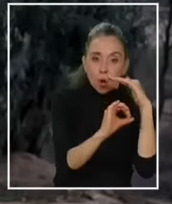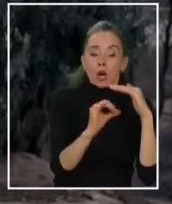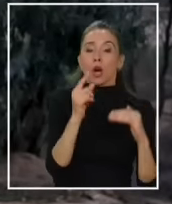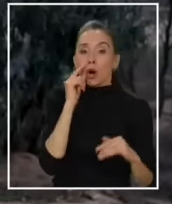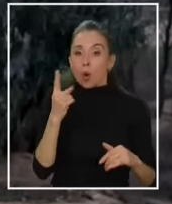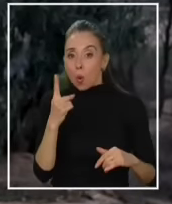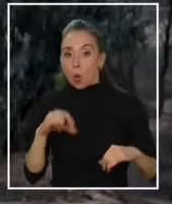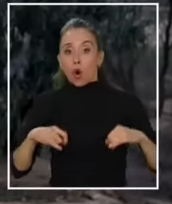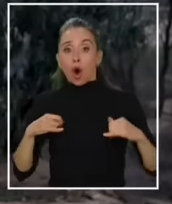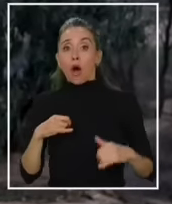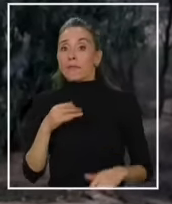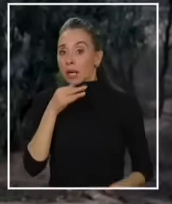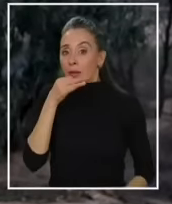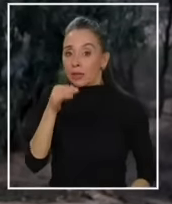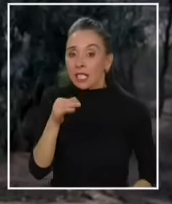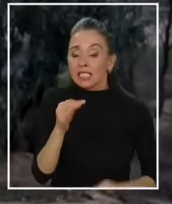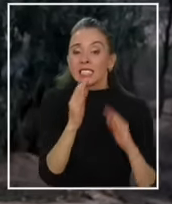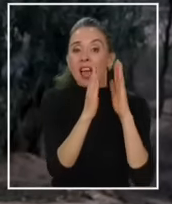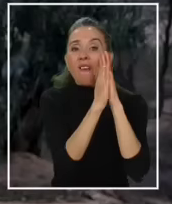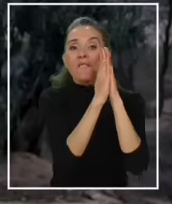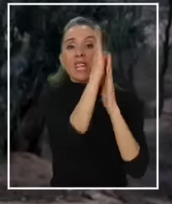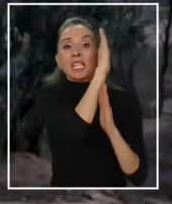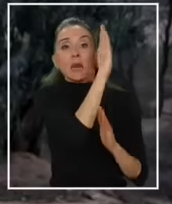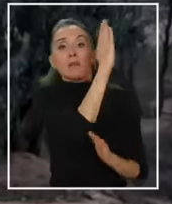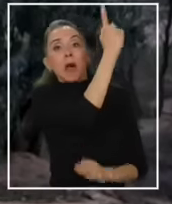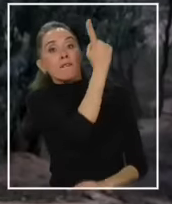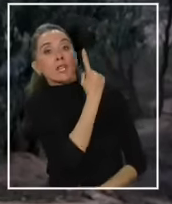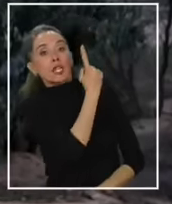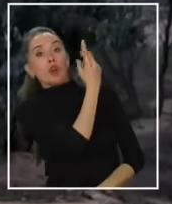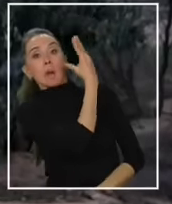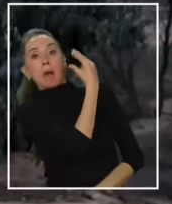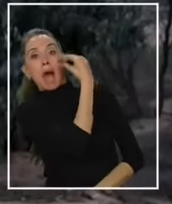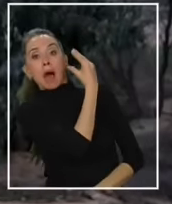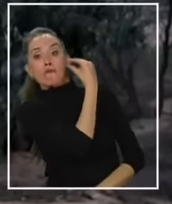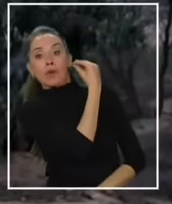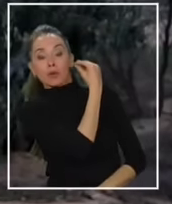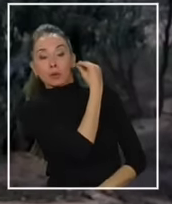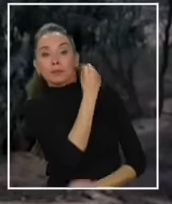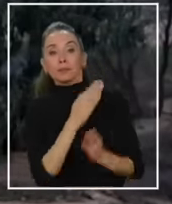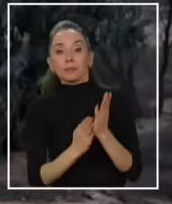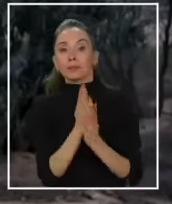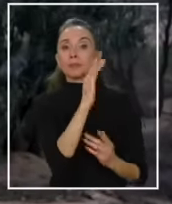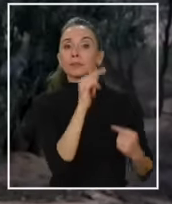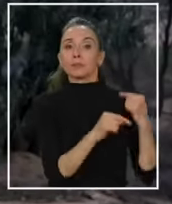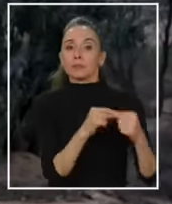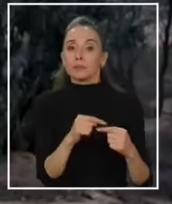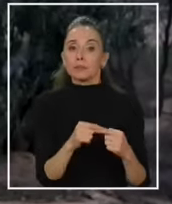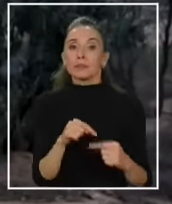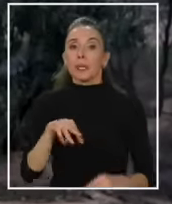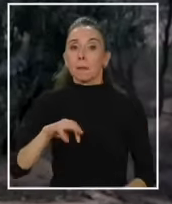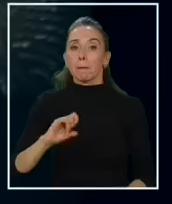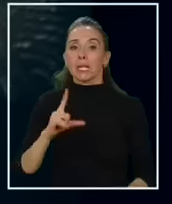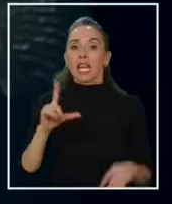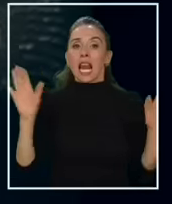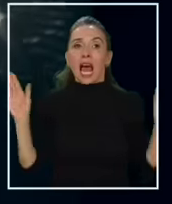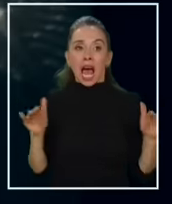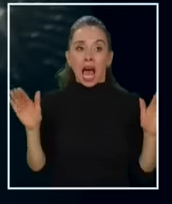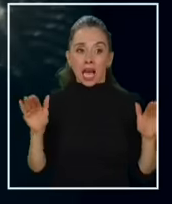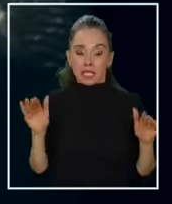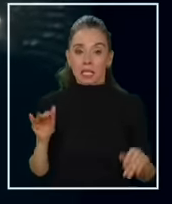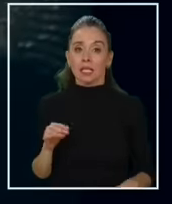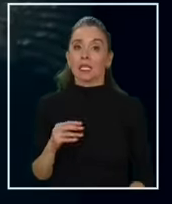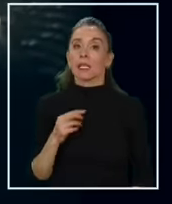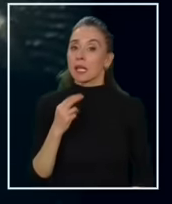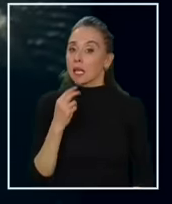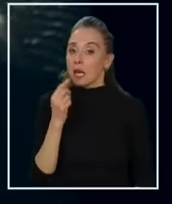jóvenes asegura que la Virgen le ha hablado. Comienza así la historia de Miguel Ángel. Se